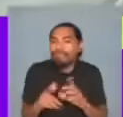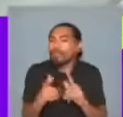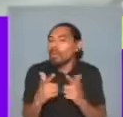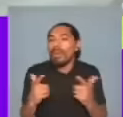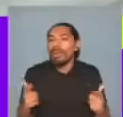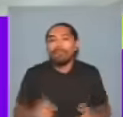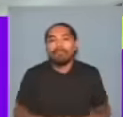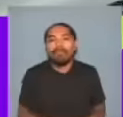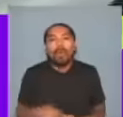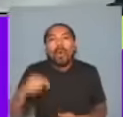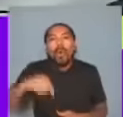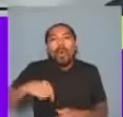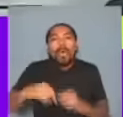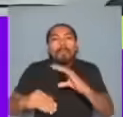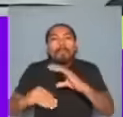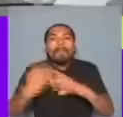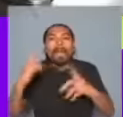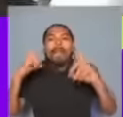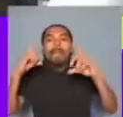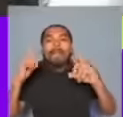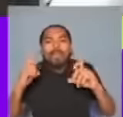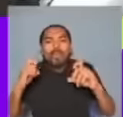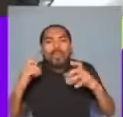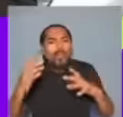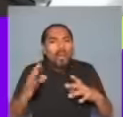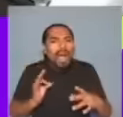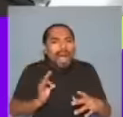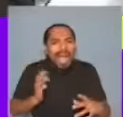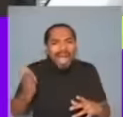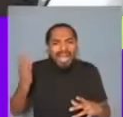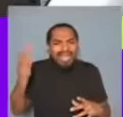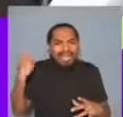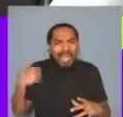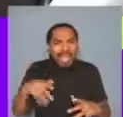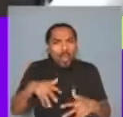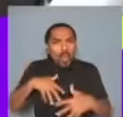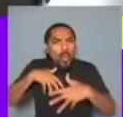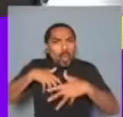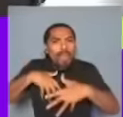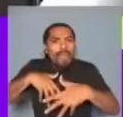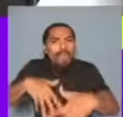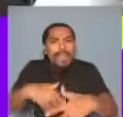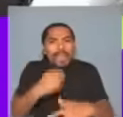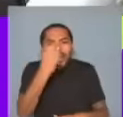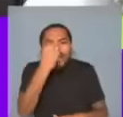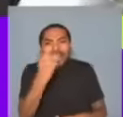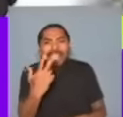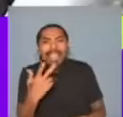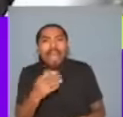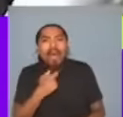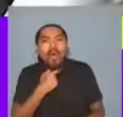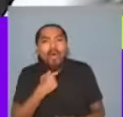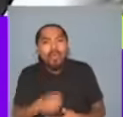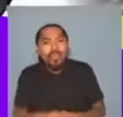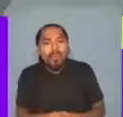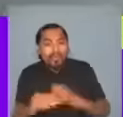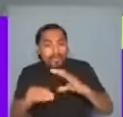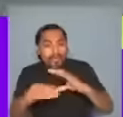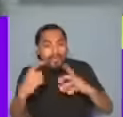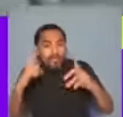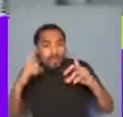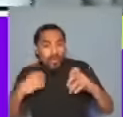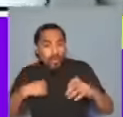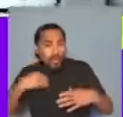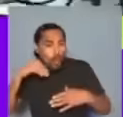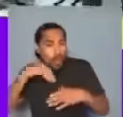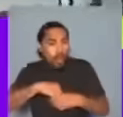cuando hacíamos el desfile del 23 de agosto, hace unos años atrás, en la avenida Forestal, y me mandó esa foto, justamente la